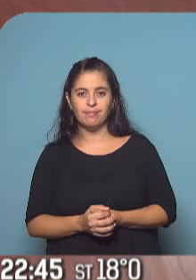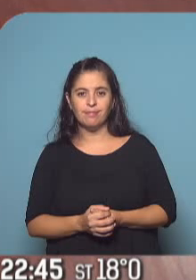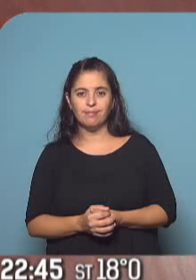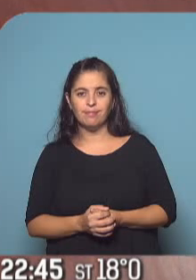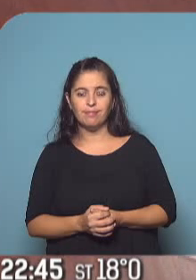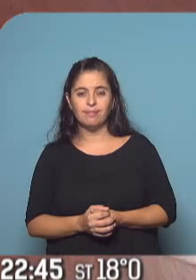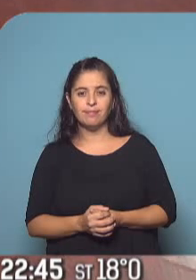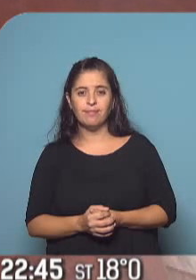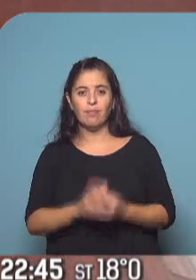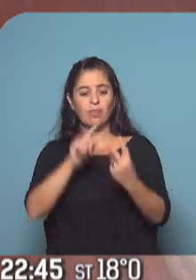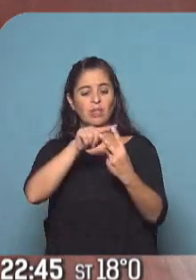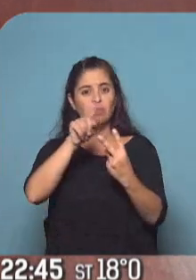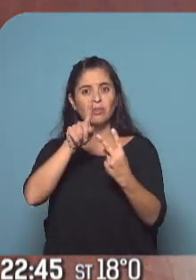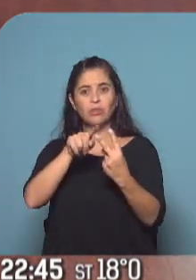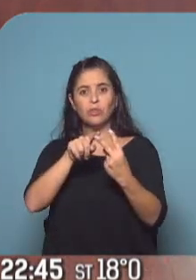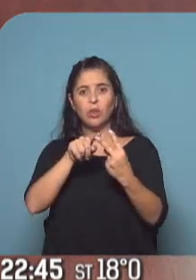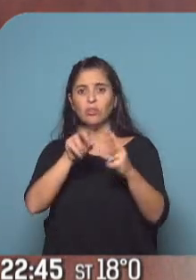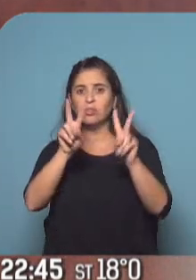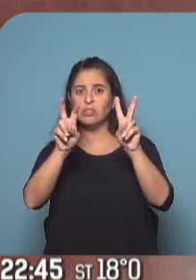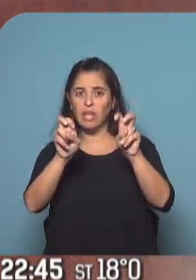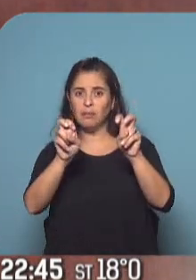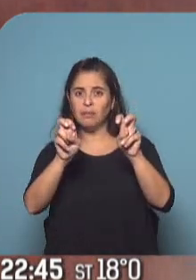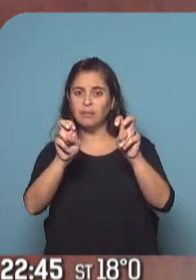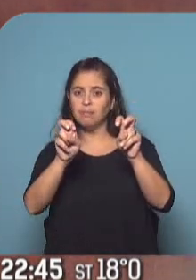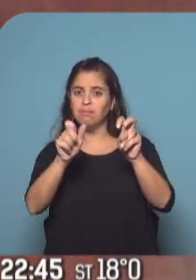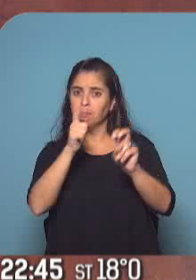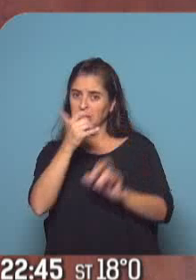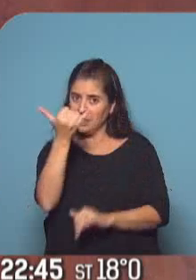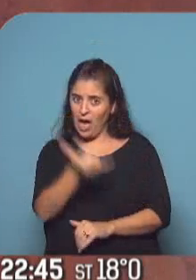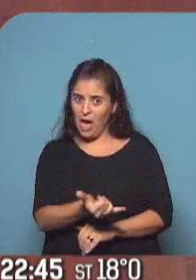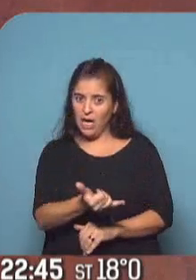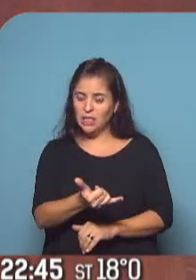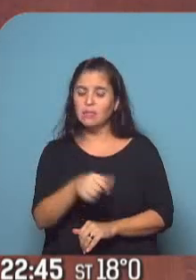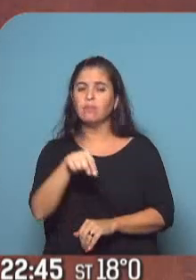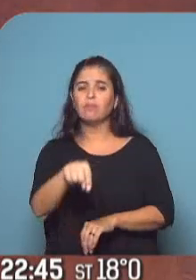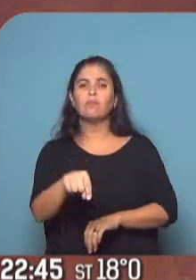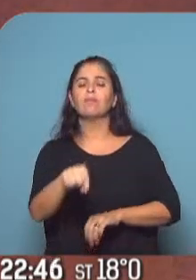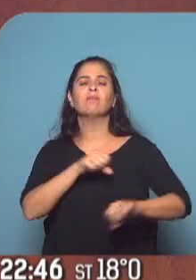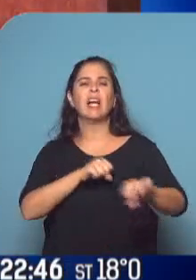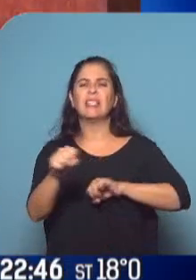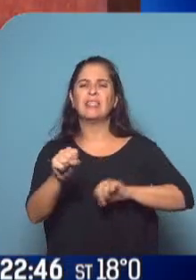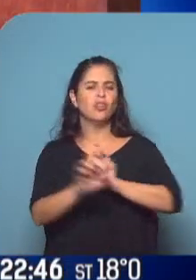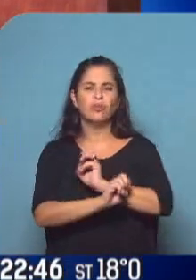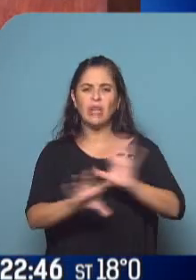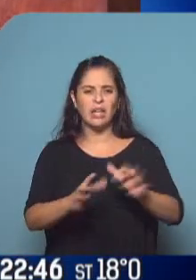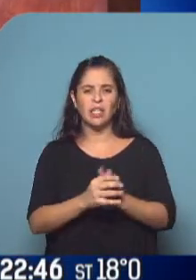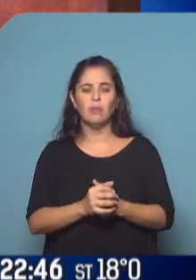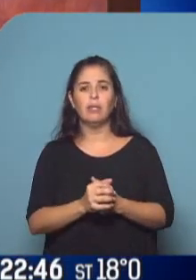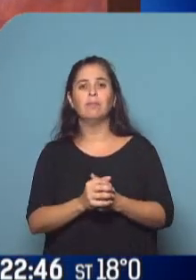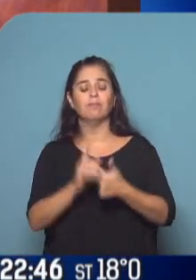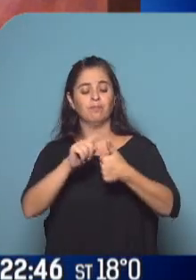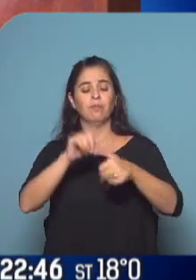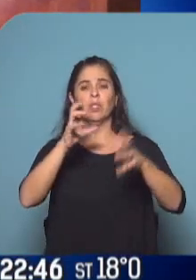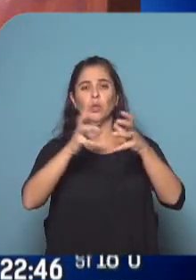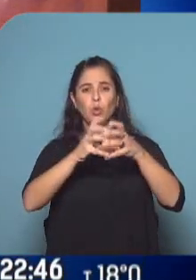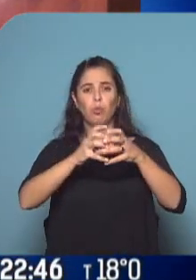Dos ejes pareció tener este brutal o estos brutales atentados en Sri Lanka. Por un lado, que el ISIS, Daesh o